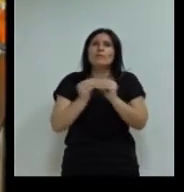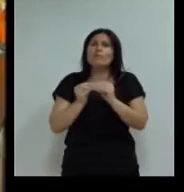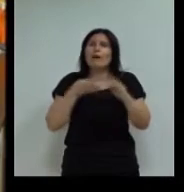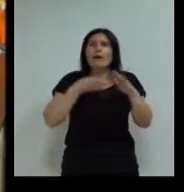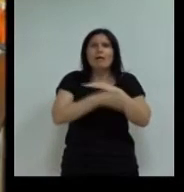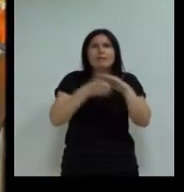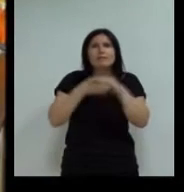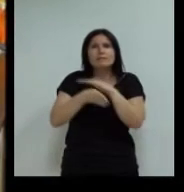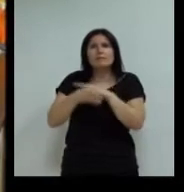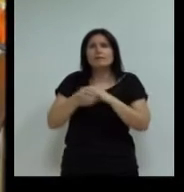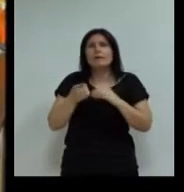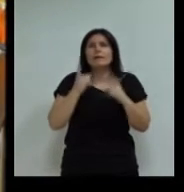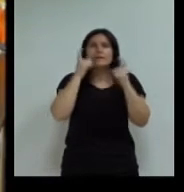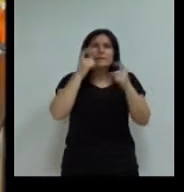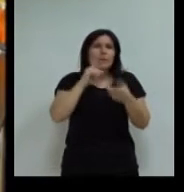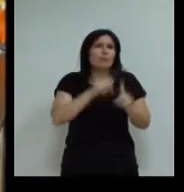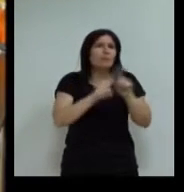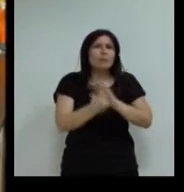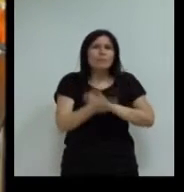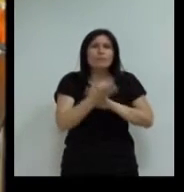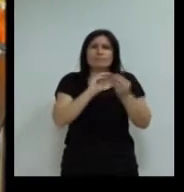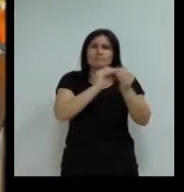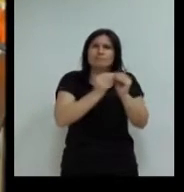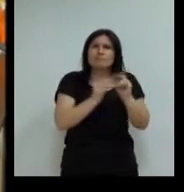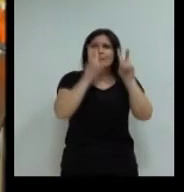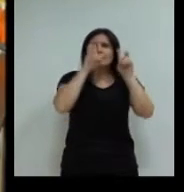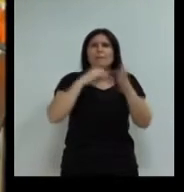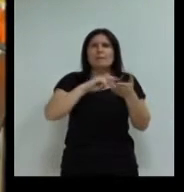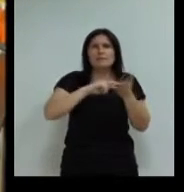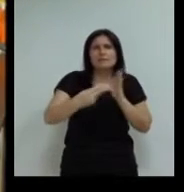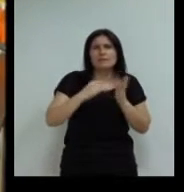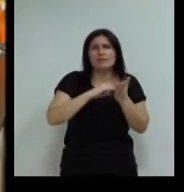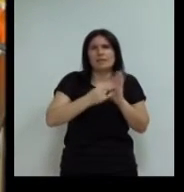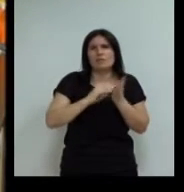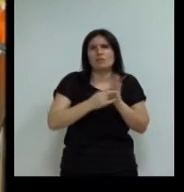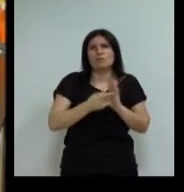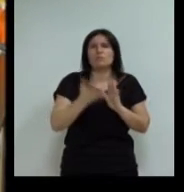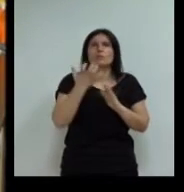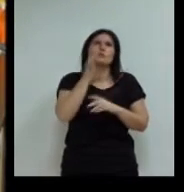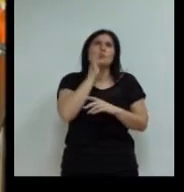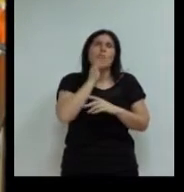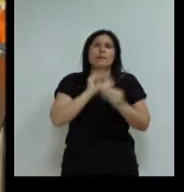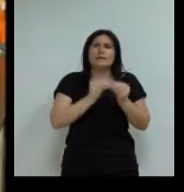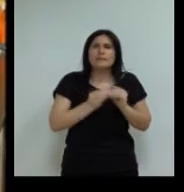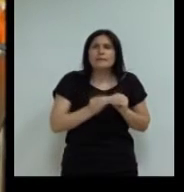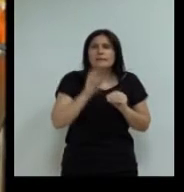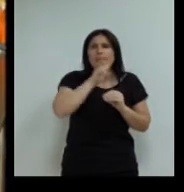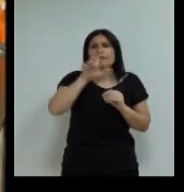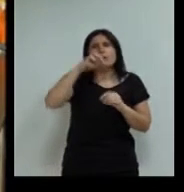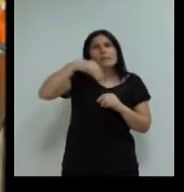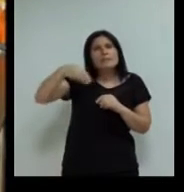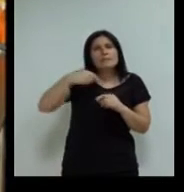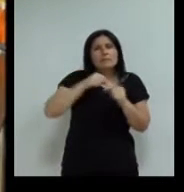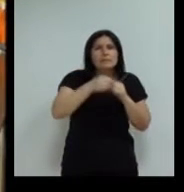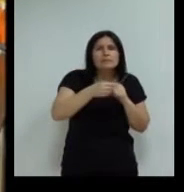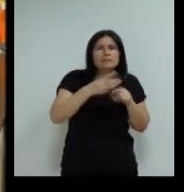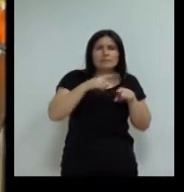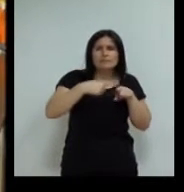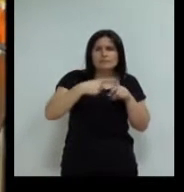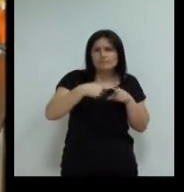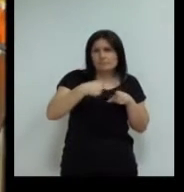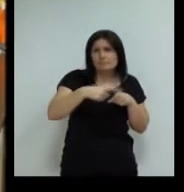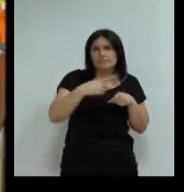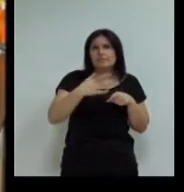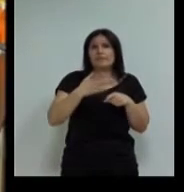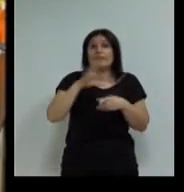dedicamos a resolver problemas técnicos, estamos hablando todavía de proyecciones en 35 milímetros, resolver problemas técnicos que permitieran sincronizar